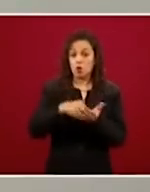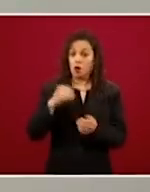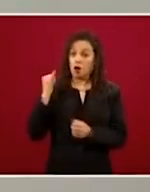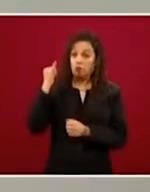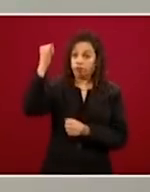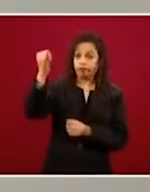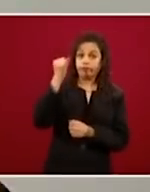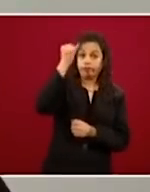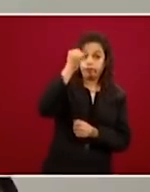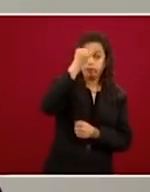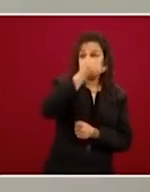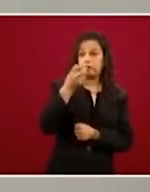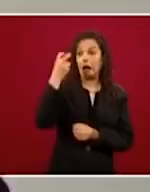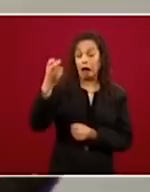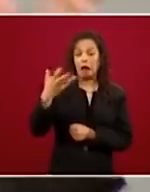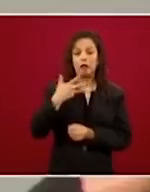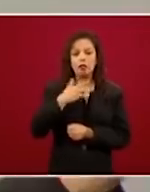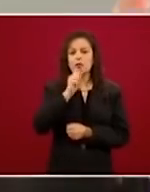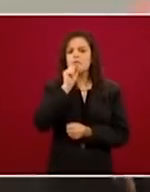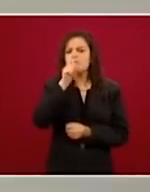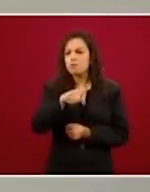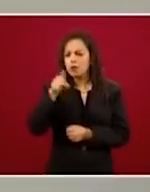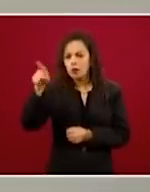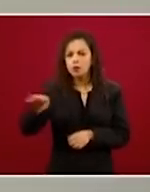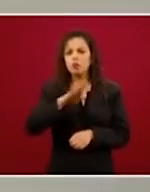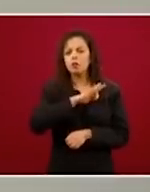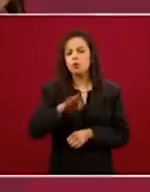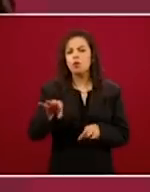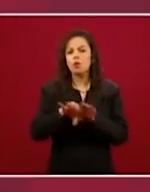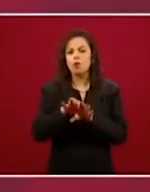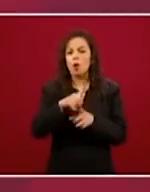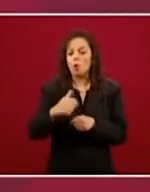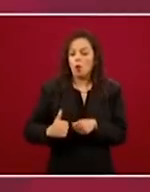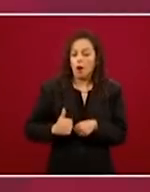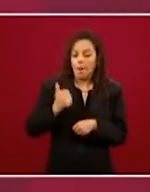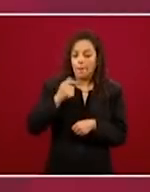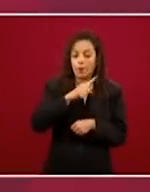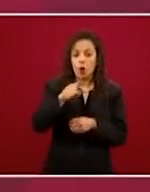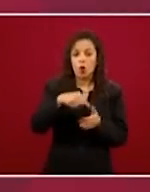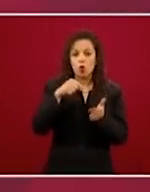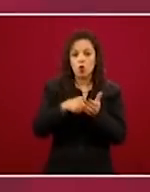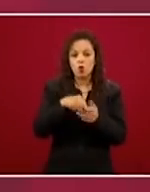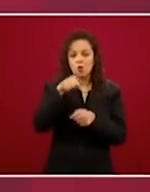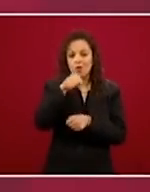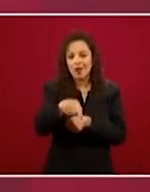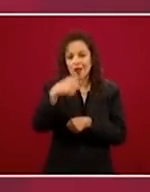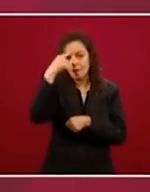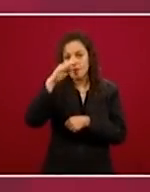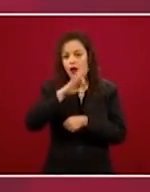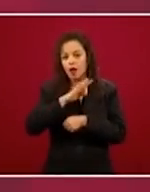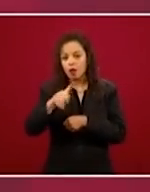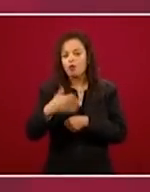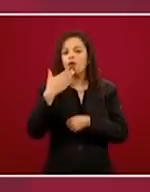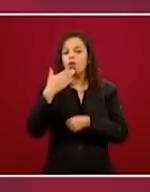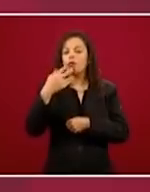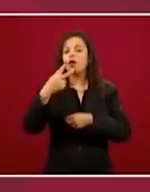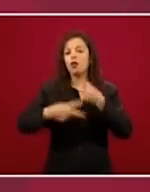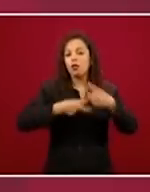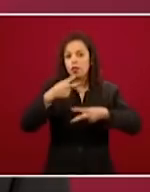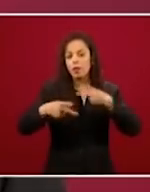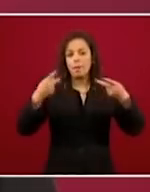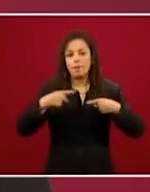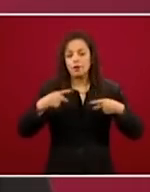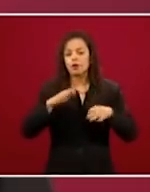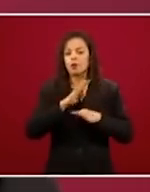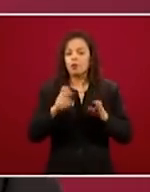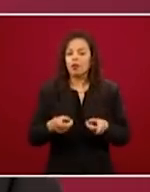médico-quirúrgicas que permiten el aprovechamiento de instalaciones que antes eran desaprovechadas ahora quiero destacar que mucho